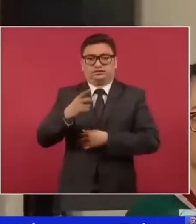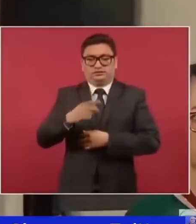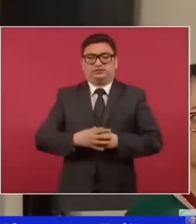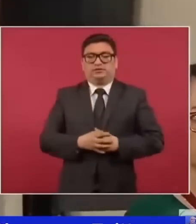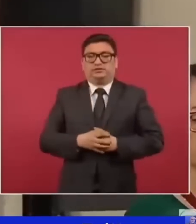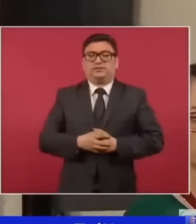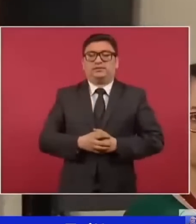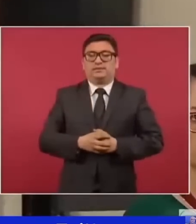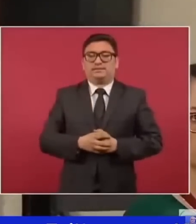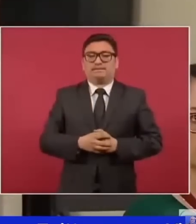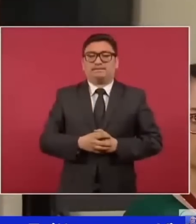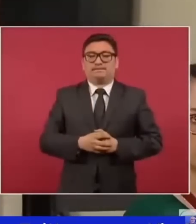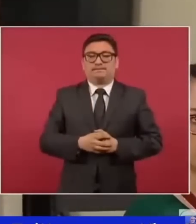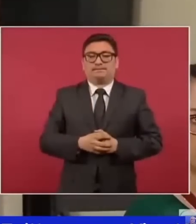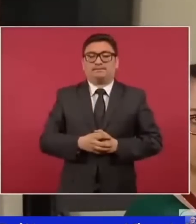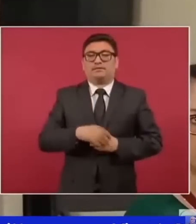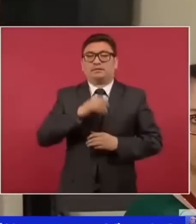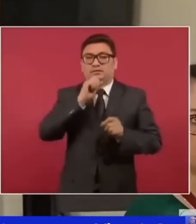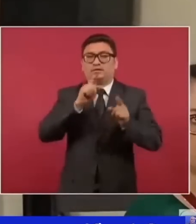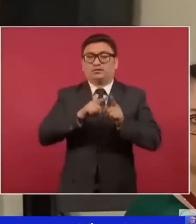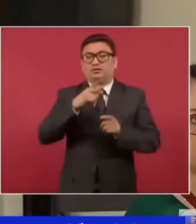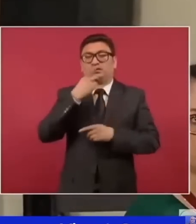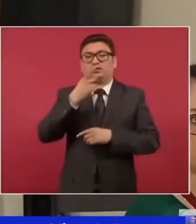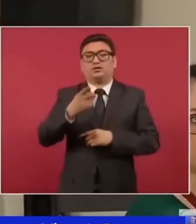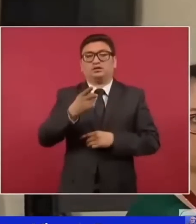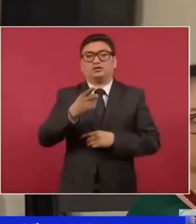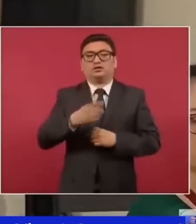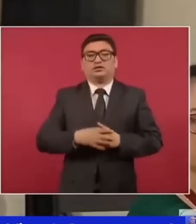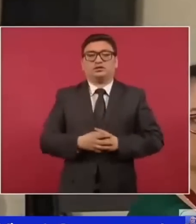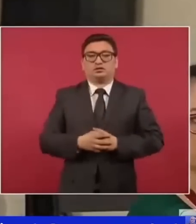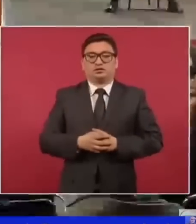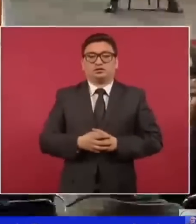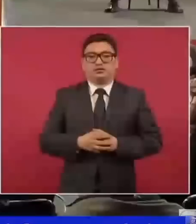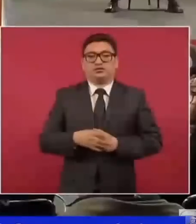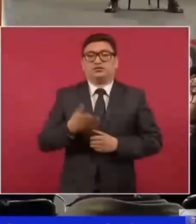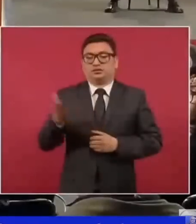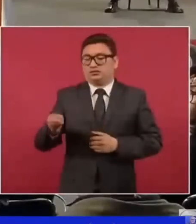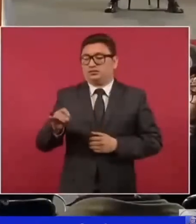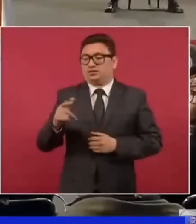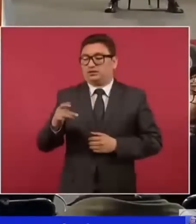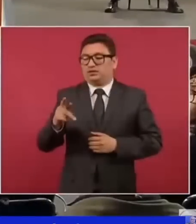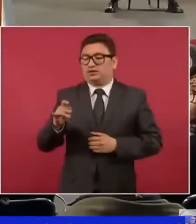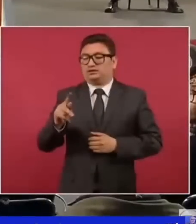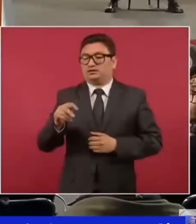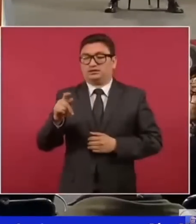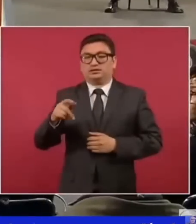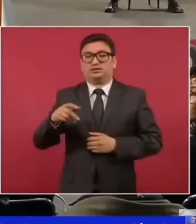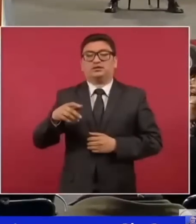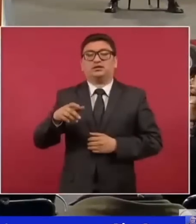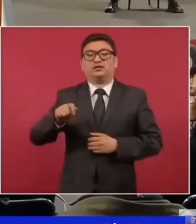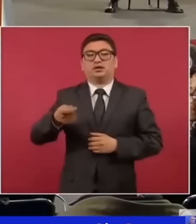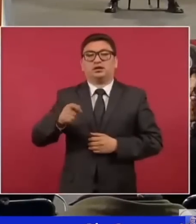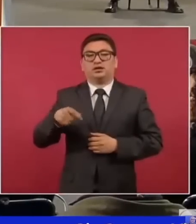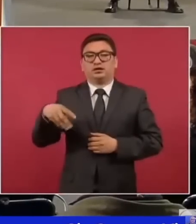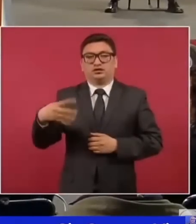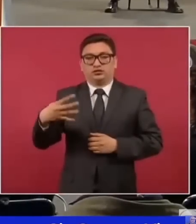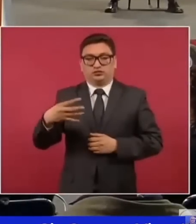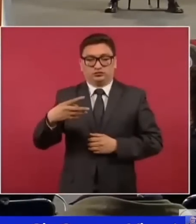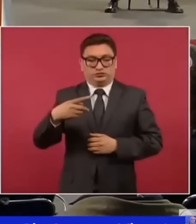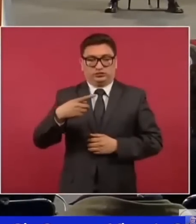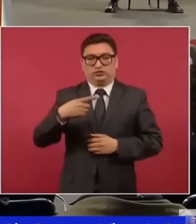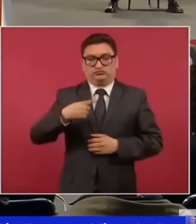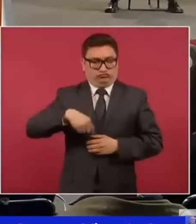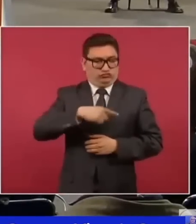mañanera. Y también hay que decirlo que tanto Miguel Arzate de Canal 14 como su servidor y otros